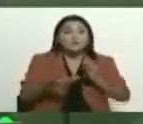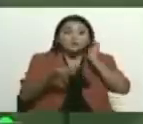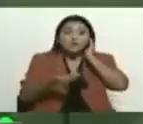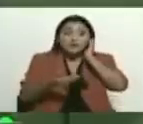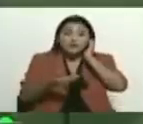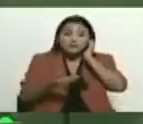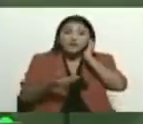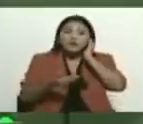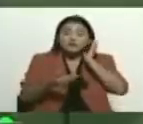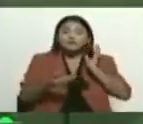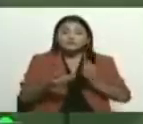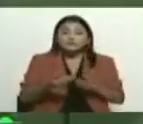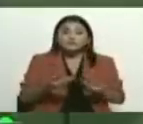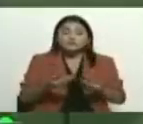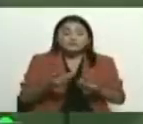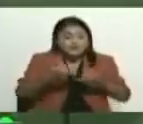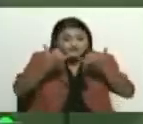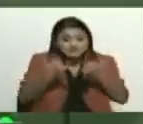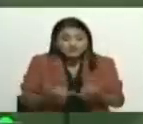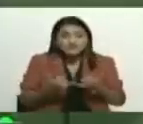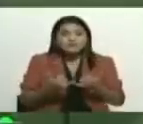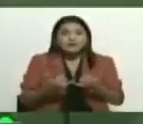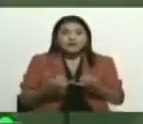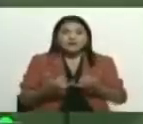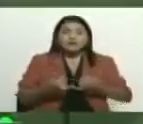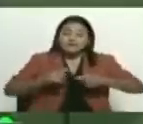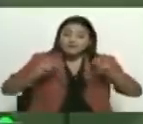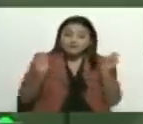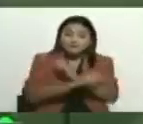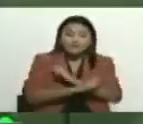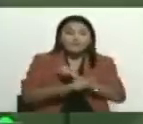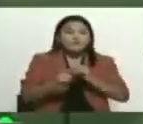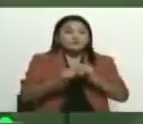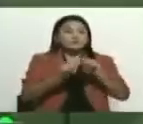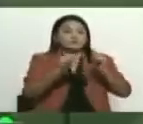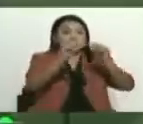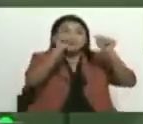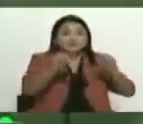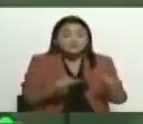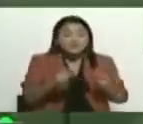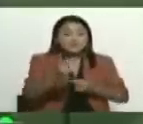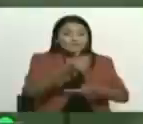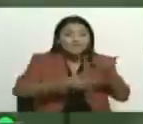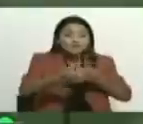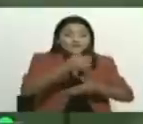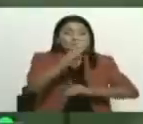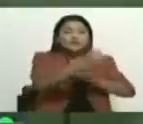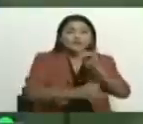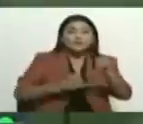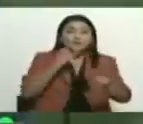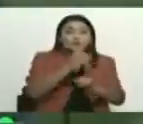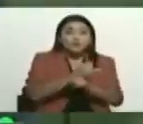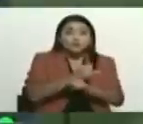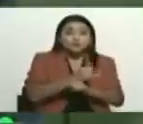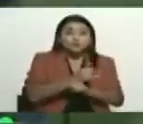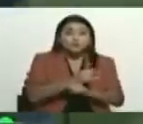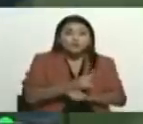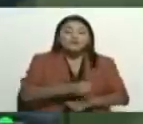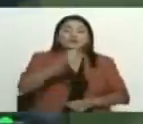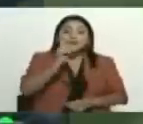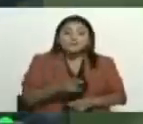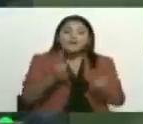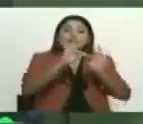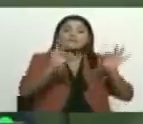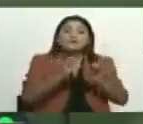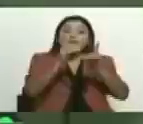más demora en lo relativo a la reforma de la arquitectura financiera internacional, incluyendo la gobernanza y los métodos de